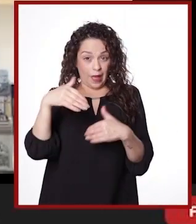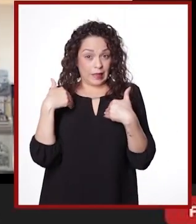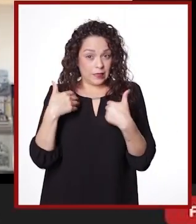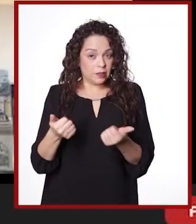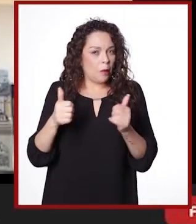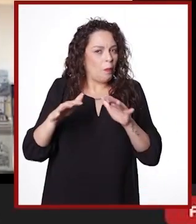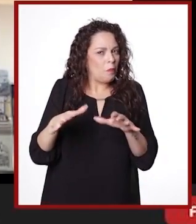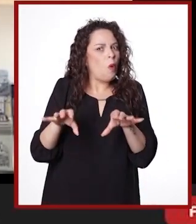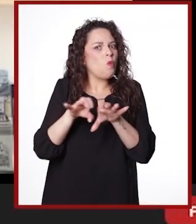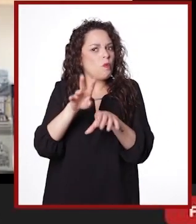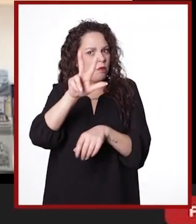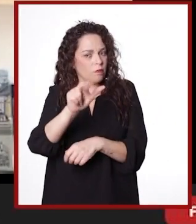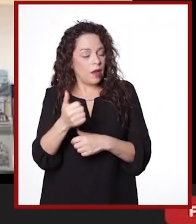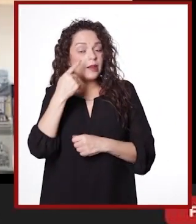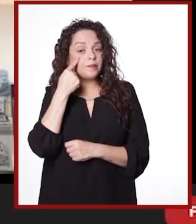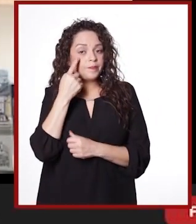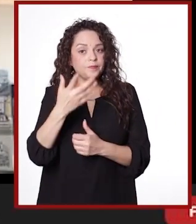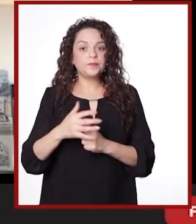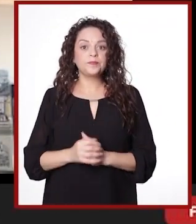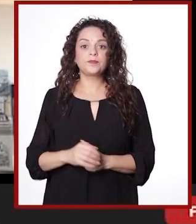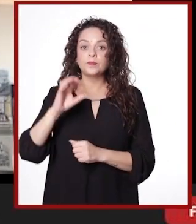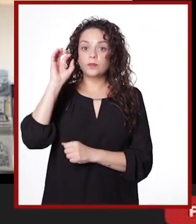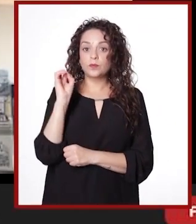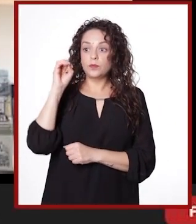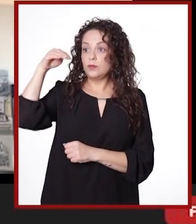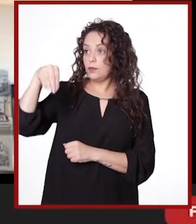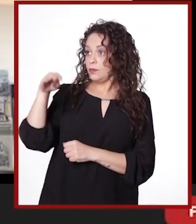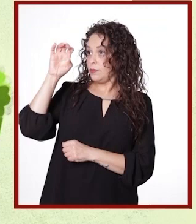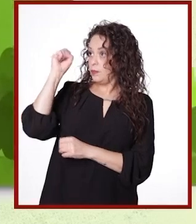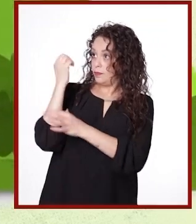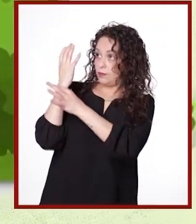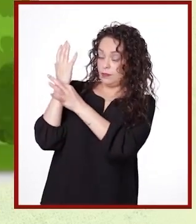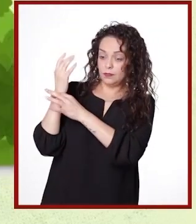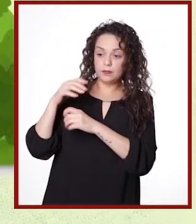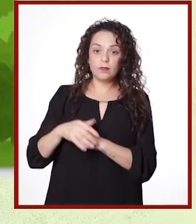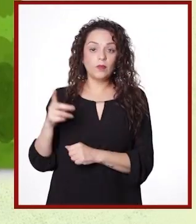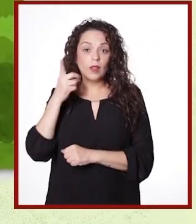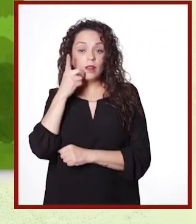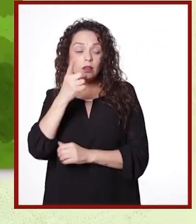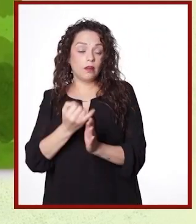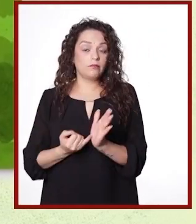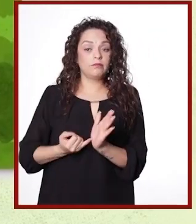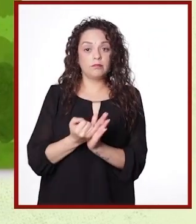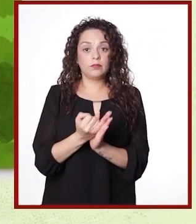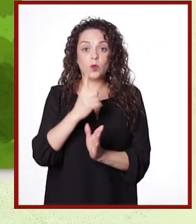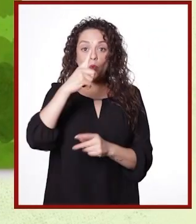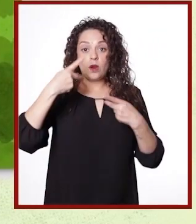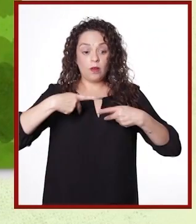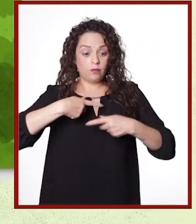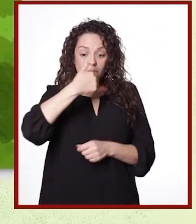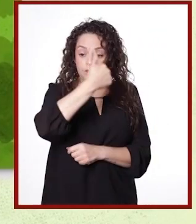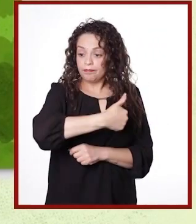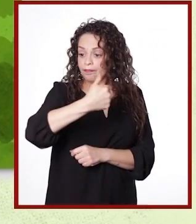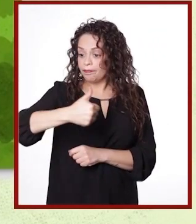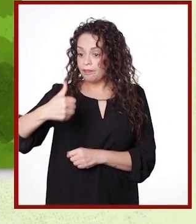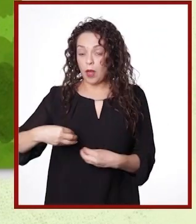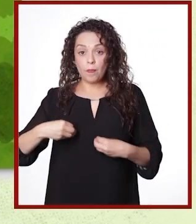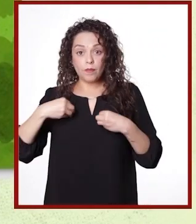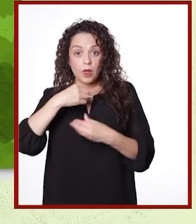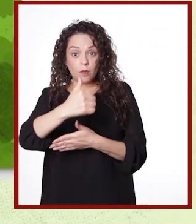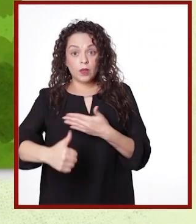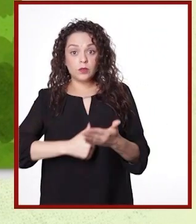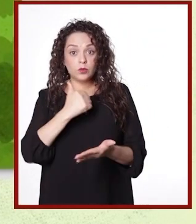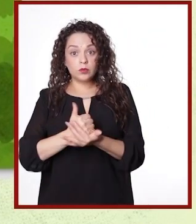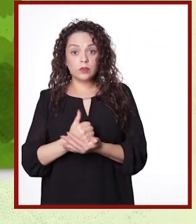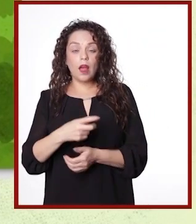dónde estamos, la Organización Mundial de la Salud determina que cada persona que vive en una ciudad tiene